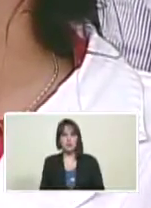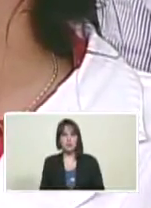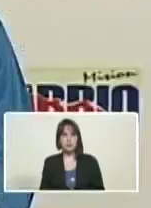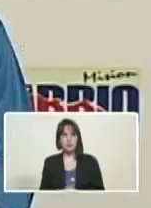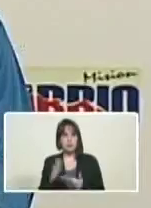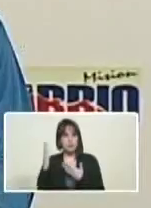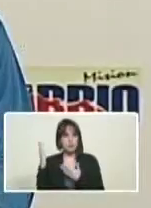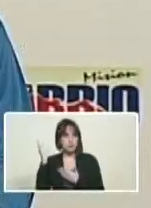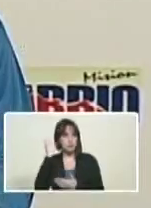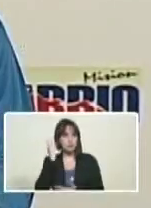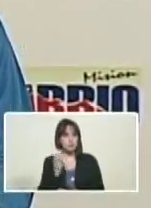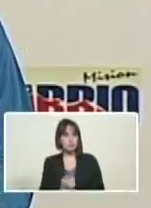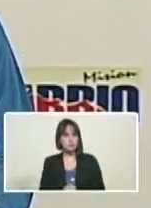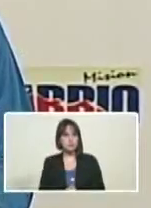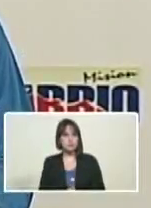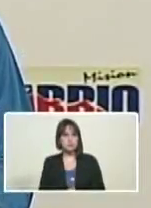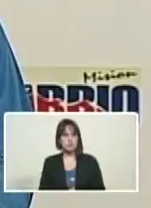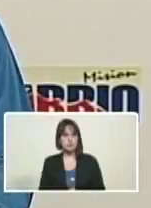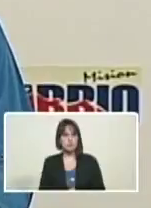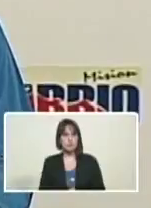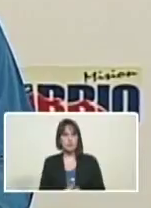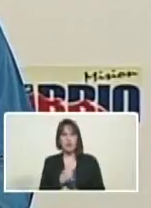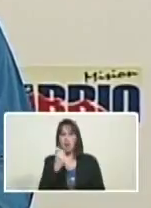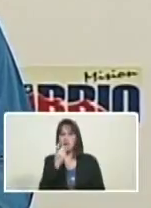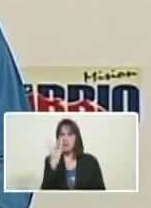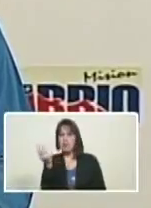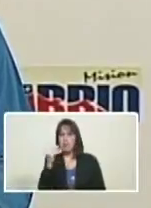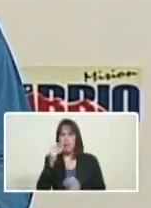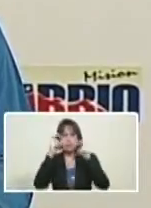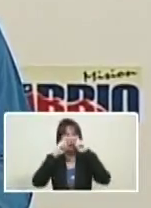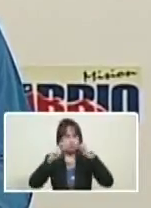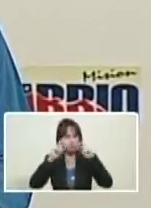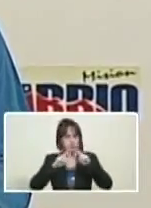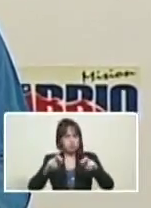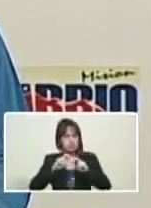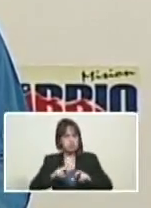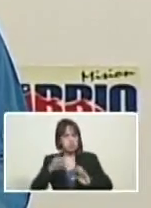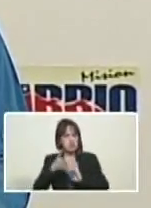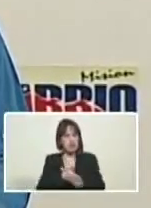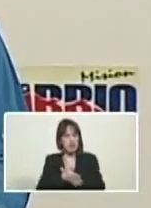Marianne. Hace falta revisar la legislación.